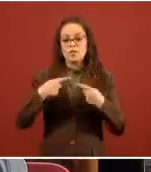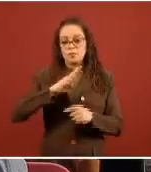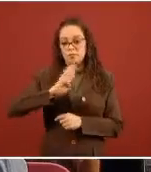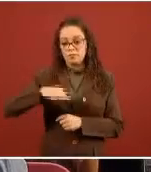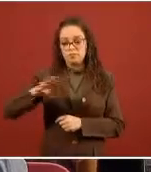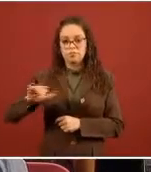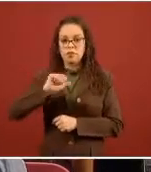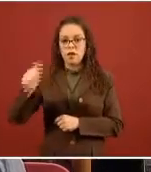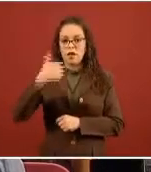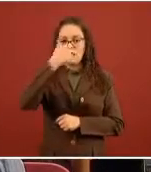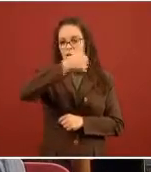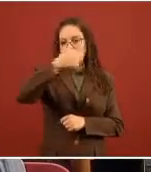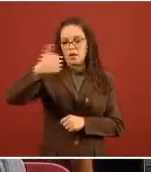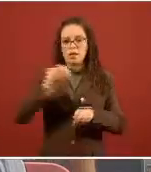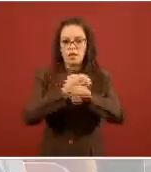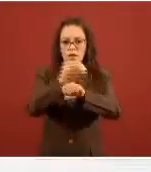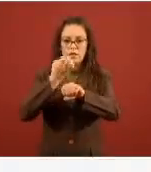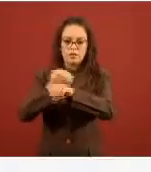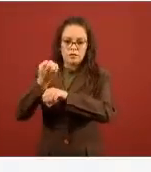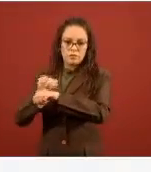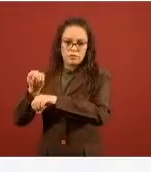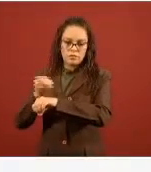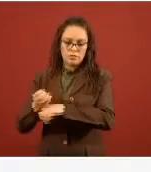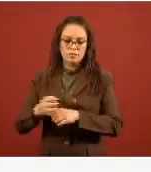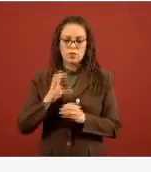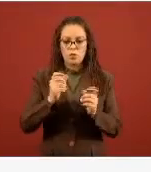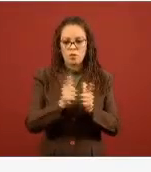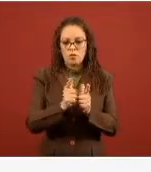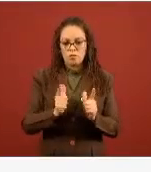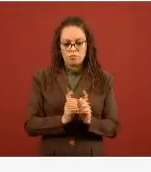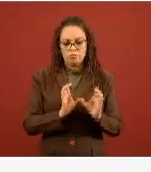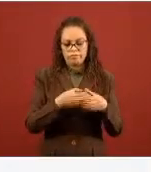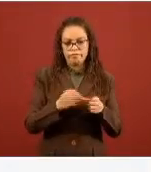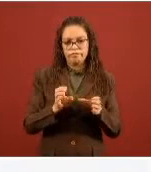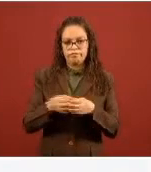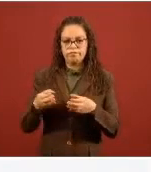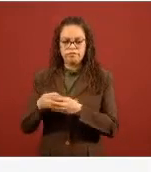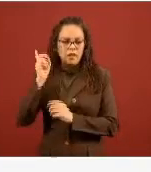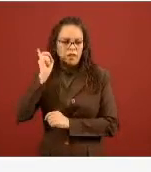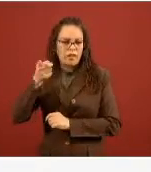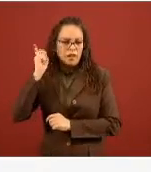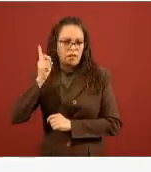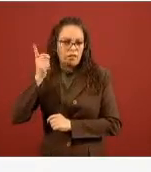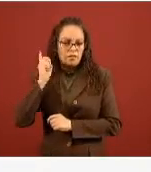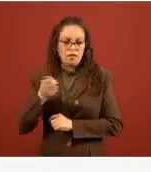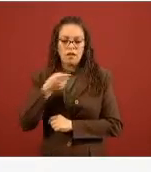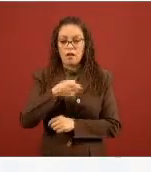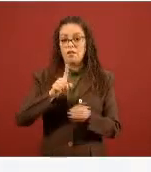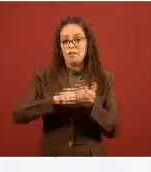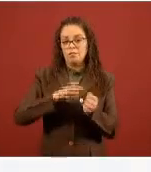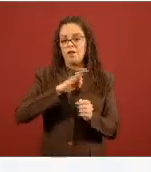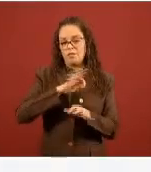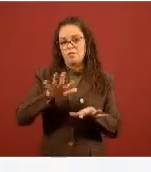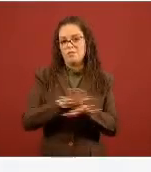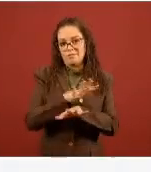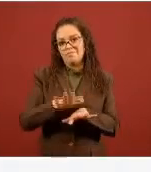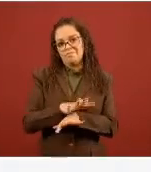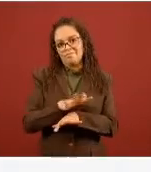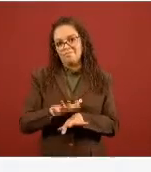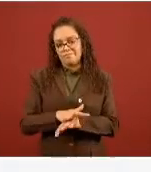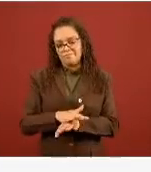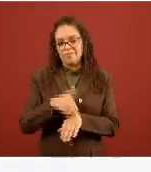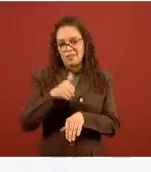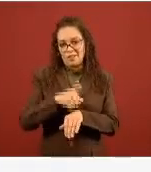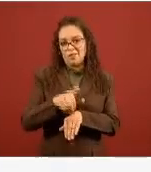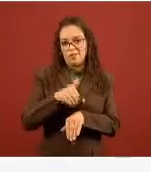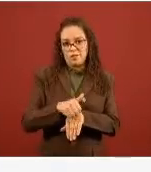federativa, dependiendo de cómo ocurren o se agrupan las defunciones día por día, pues bueno, esto puede cambiar, pero también se lo dejamos para